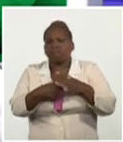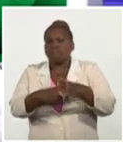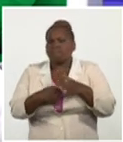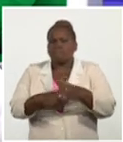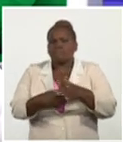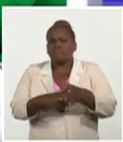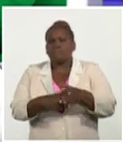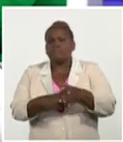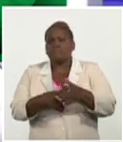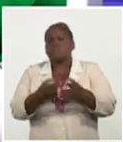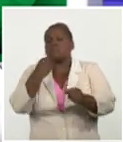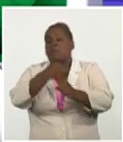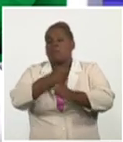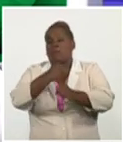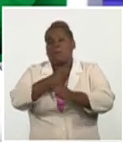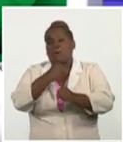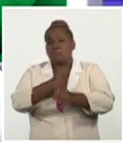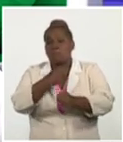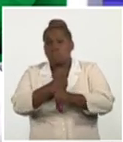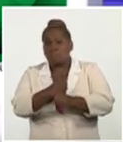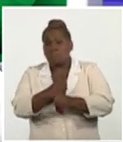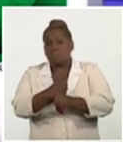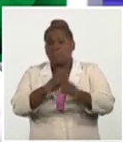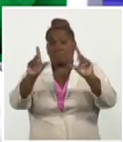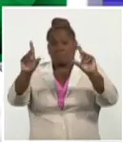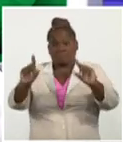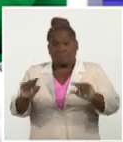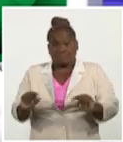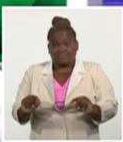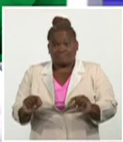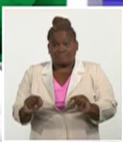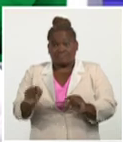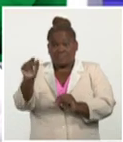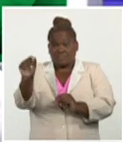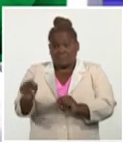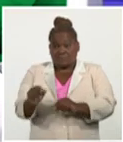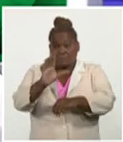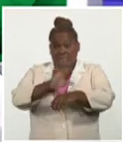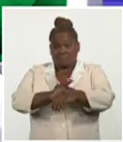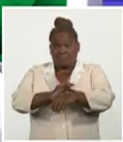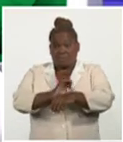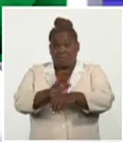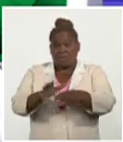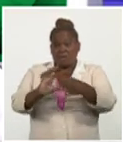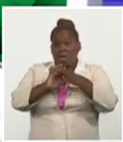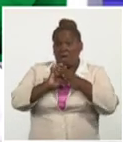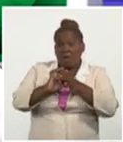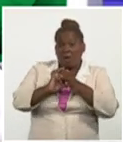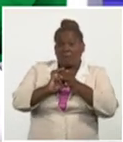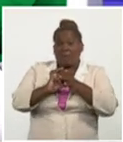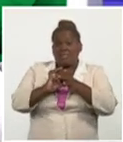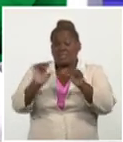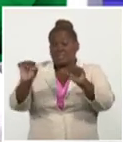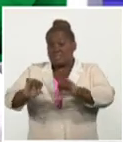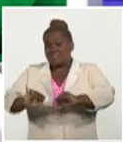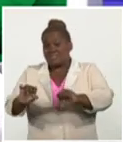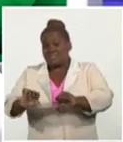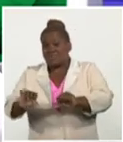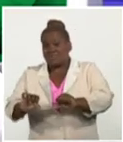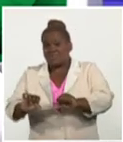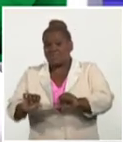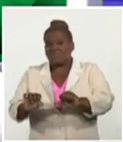se trabaja en la reducción del número de casos graves, críticos, que es la antesala